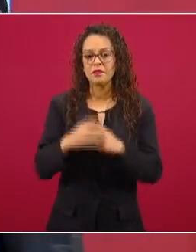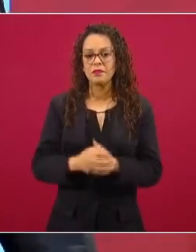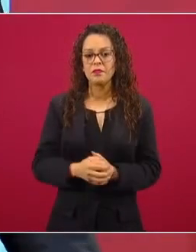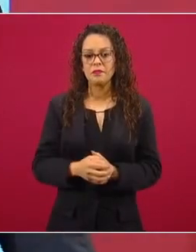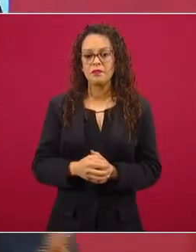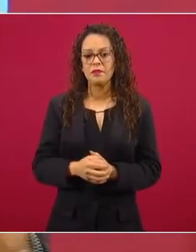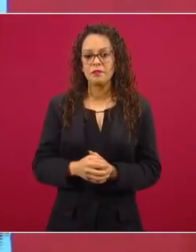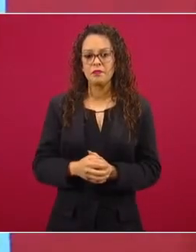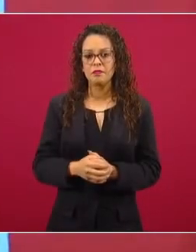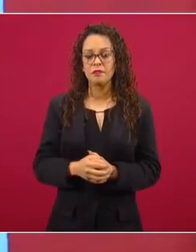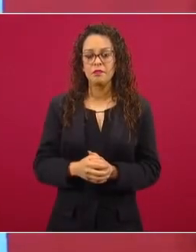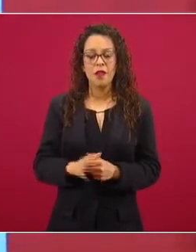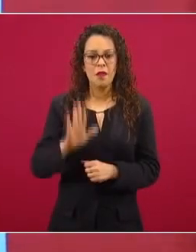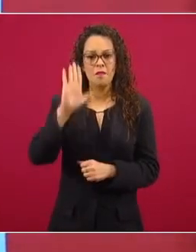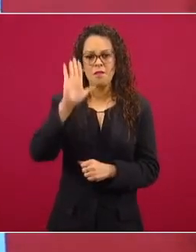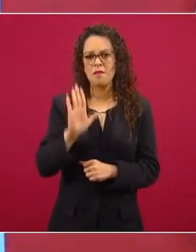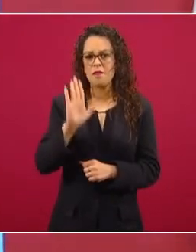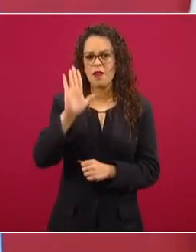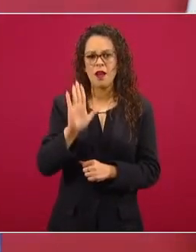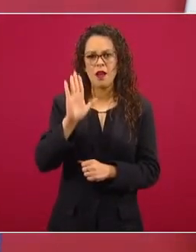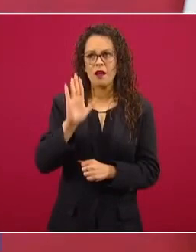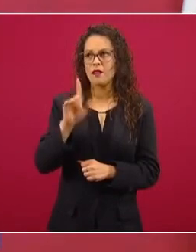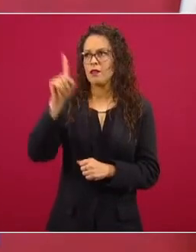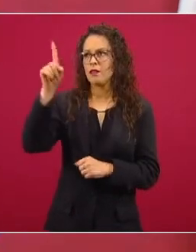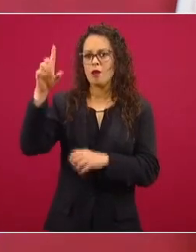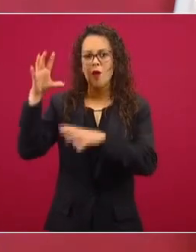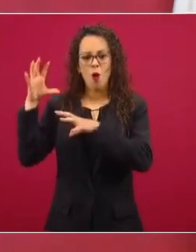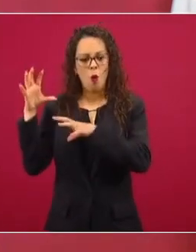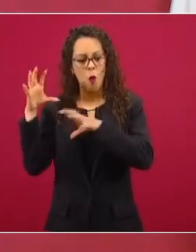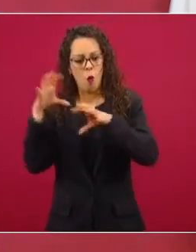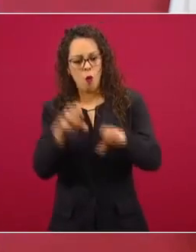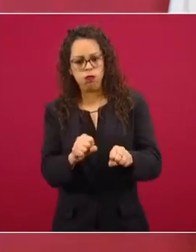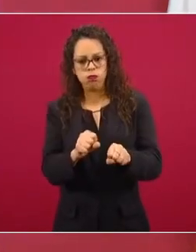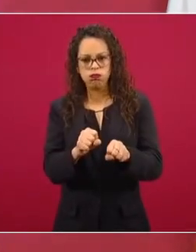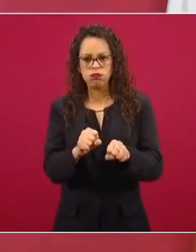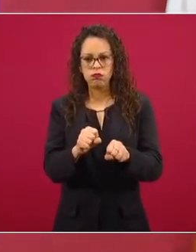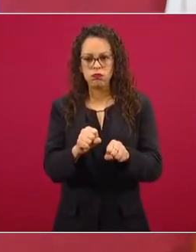Prácticamente se apoderaron de algunas instituciones.